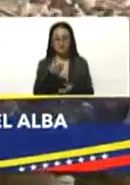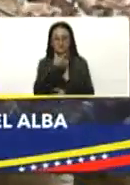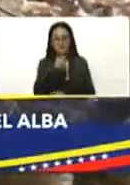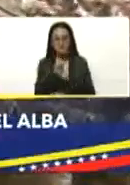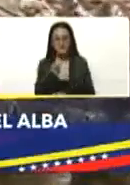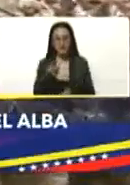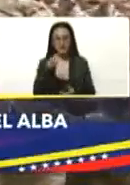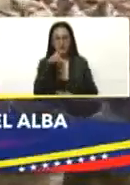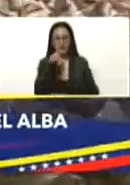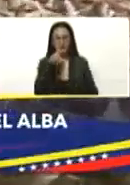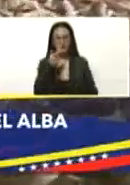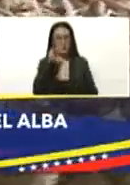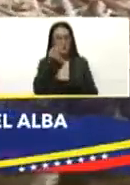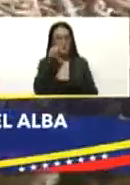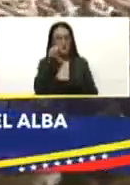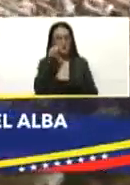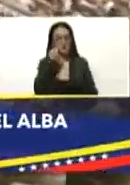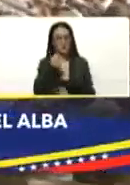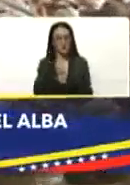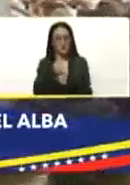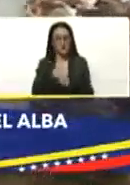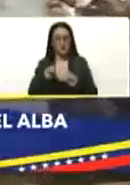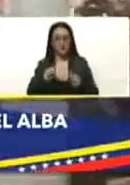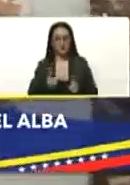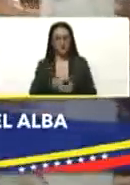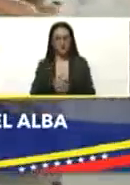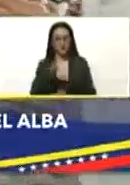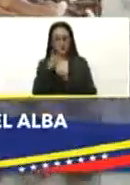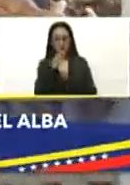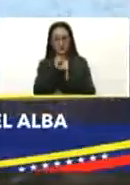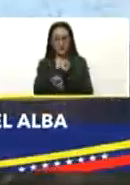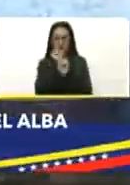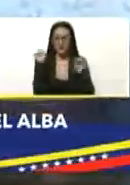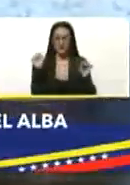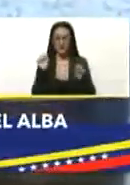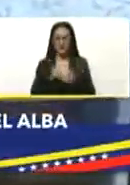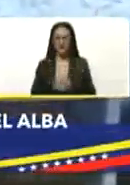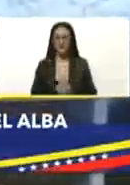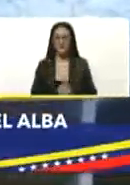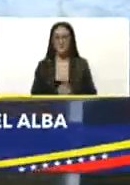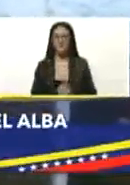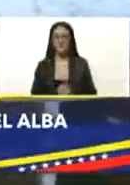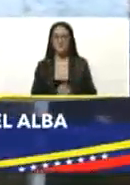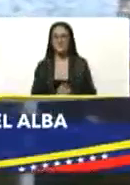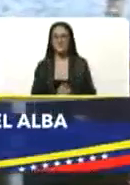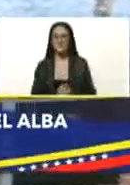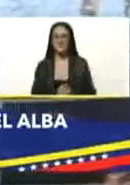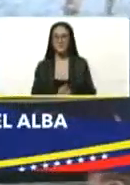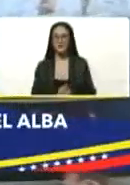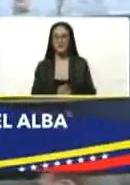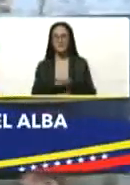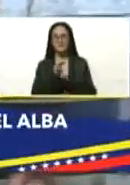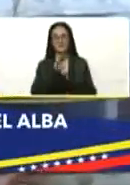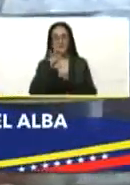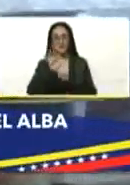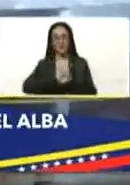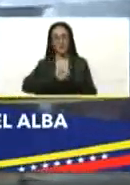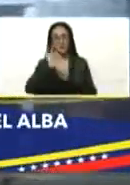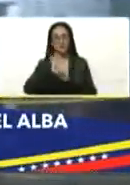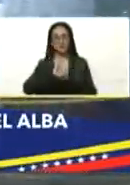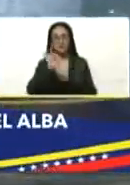humano. Aquí las labores empiezan desde las 4 de la mañana, donde se le empieza dando el